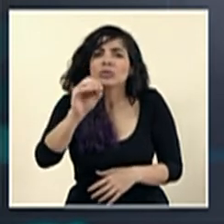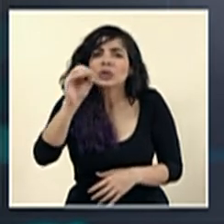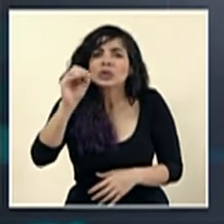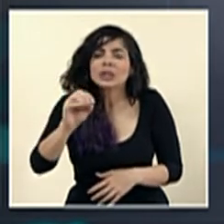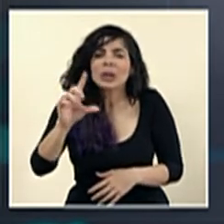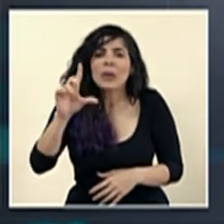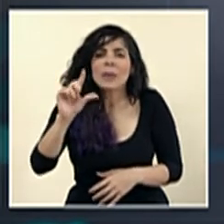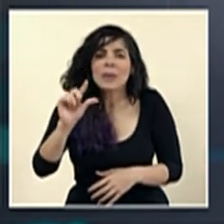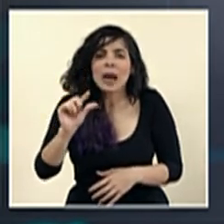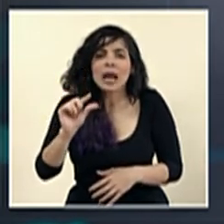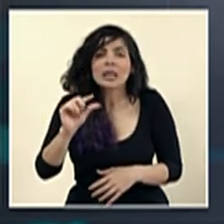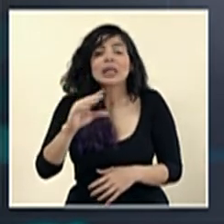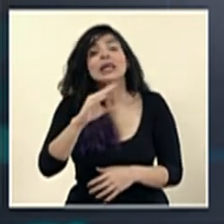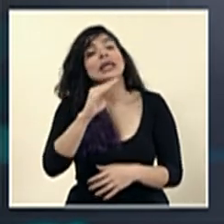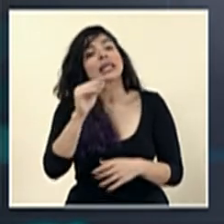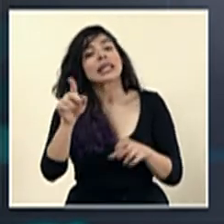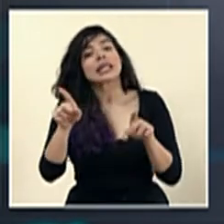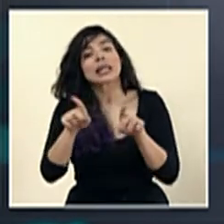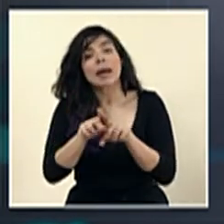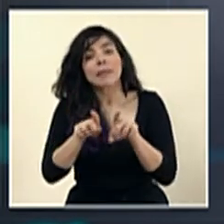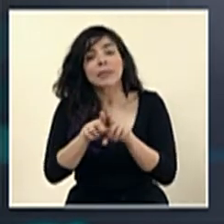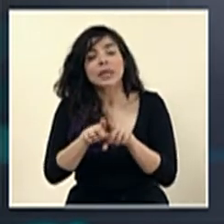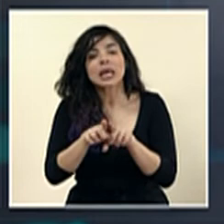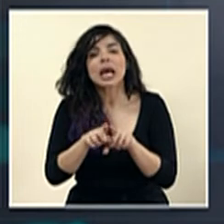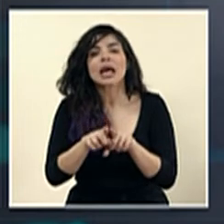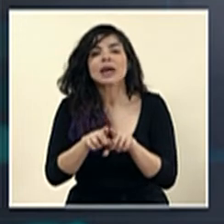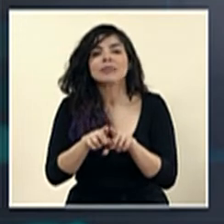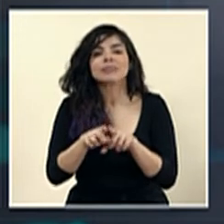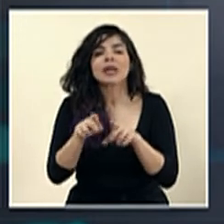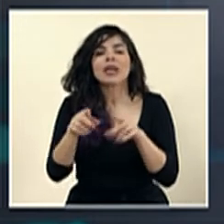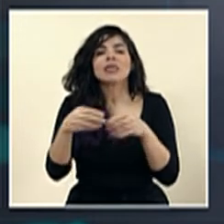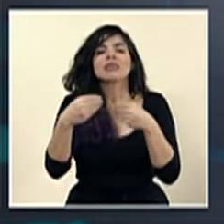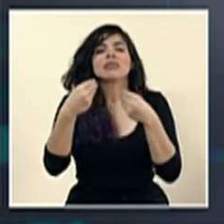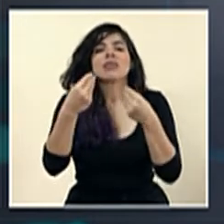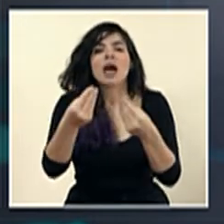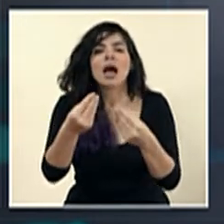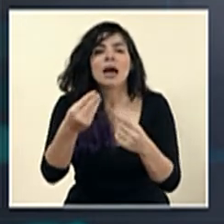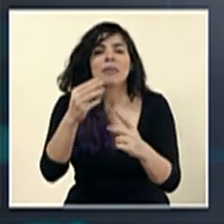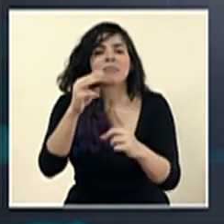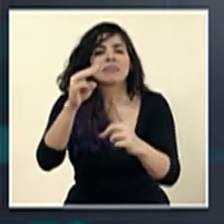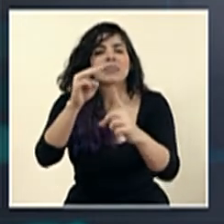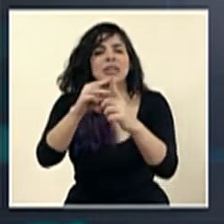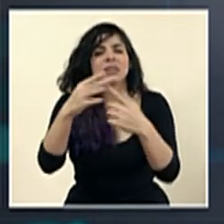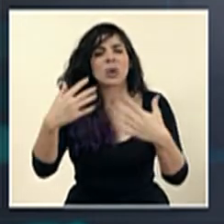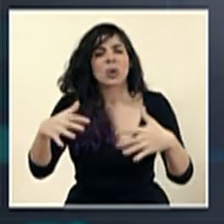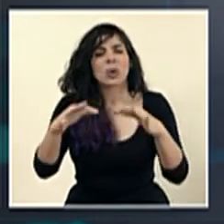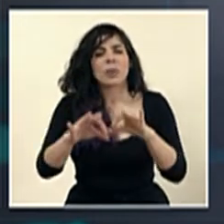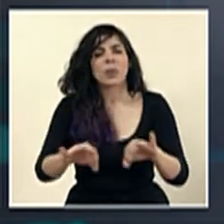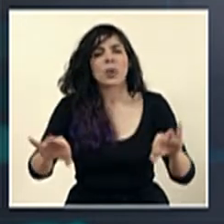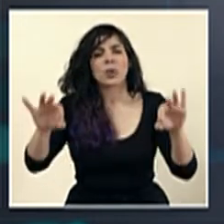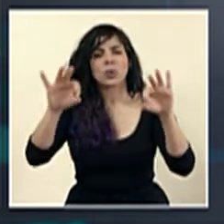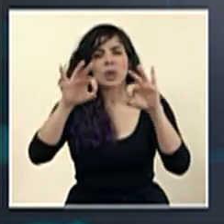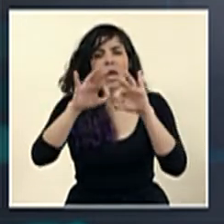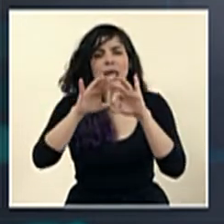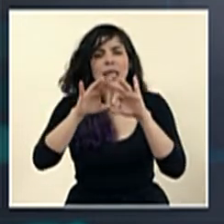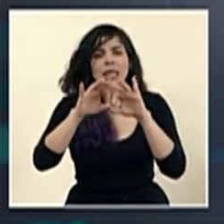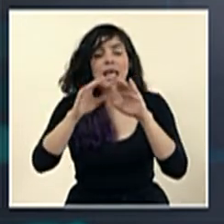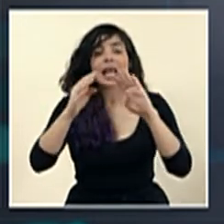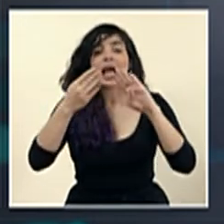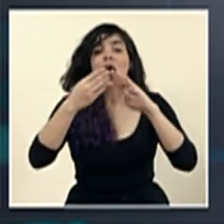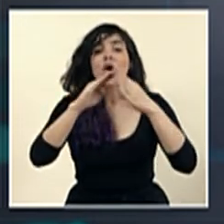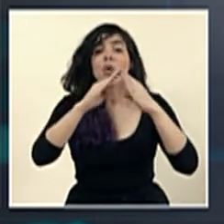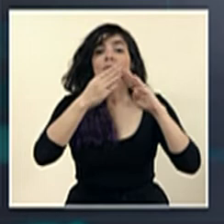1.8% y que además dan un mensaje muy importante. La